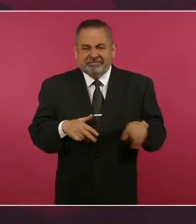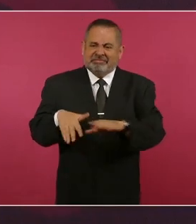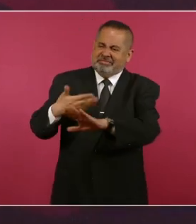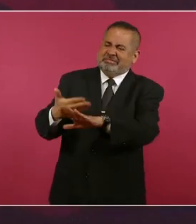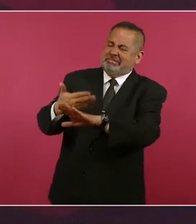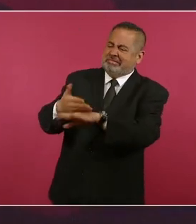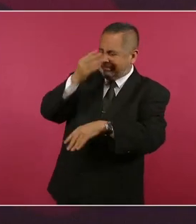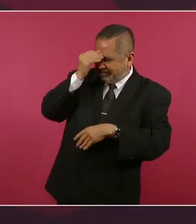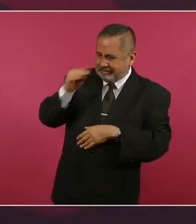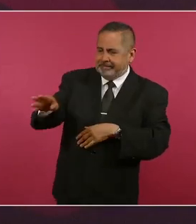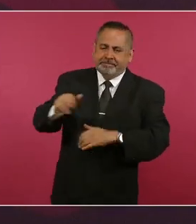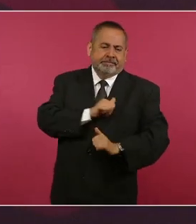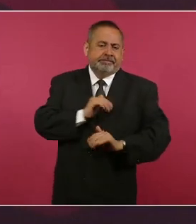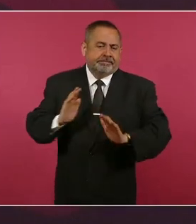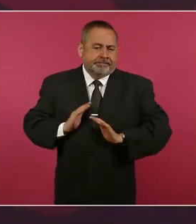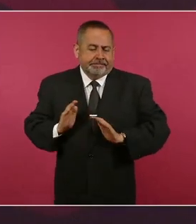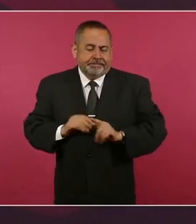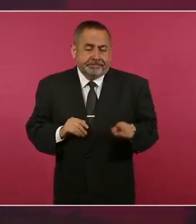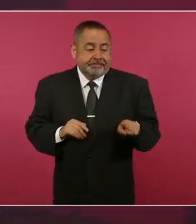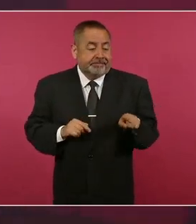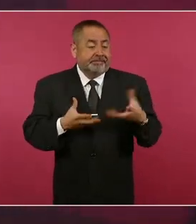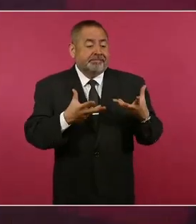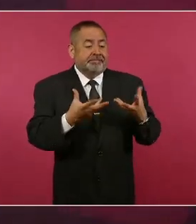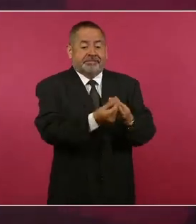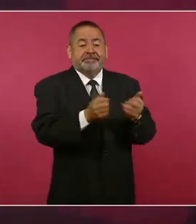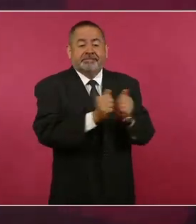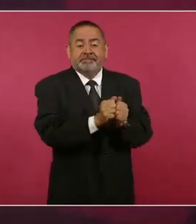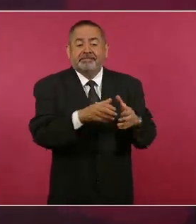y vinculadas a